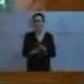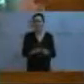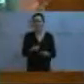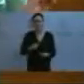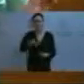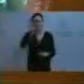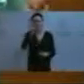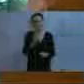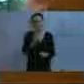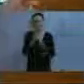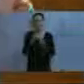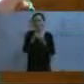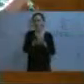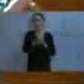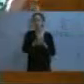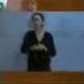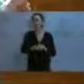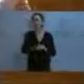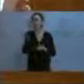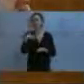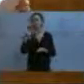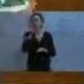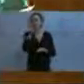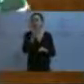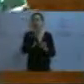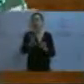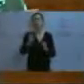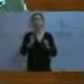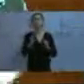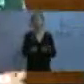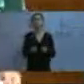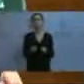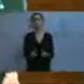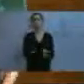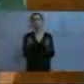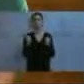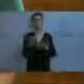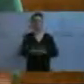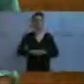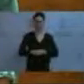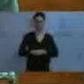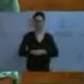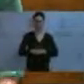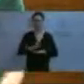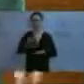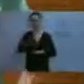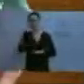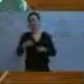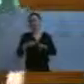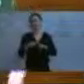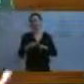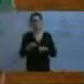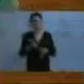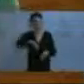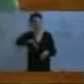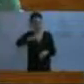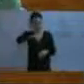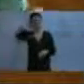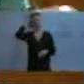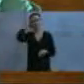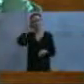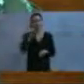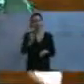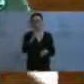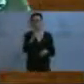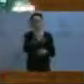tienen objetivos marcados desde el ámbito de su Gobierno. Y luego hay otro instrumento que a nosotros no nos escandaliza, pero que ha devenido